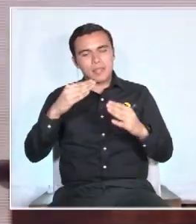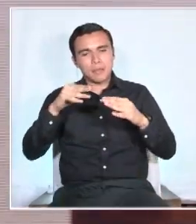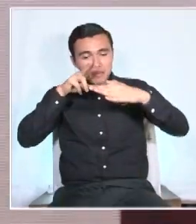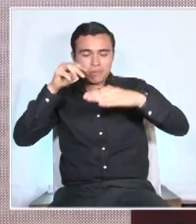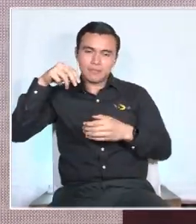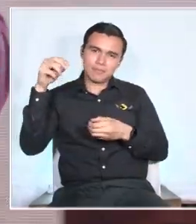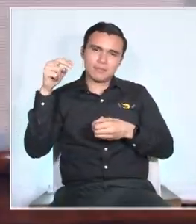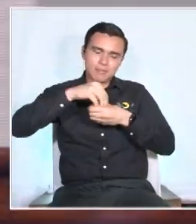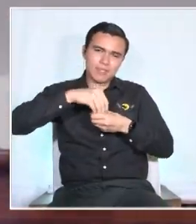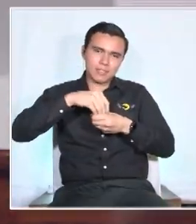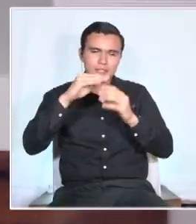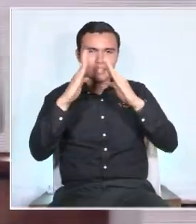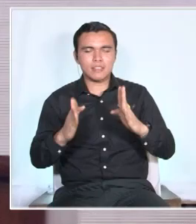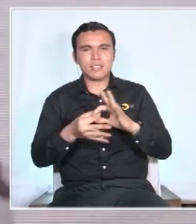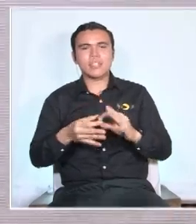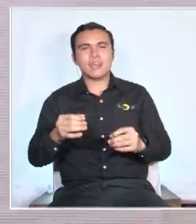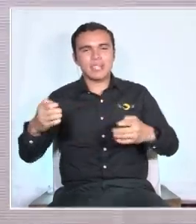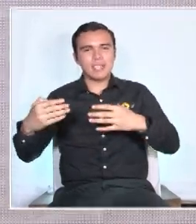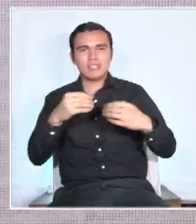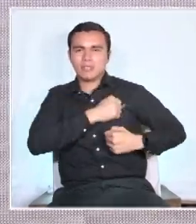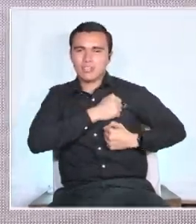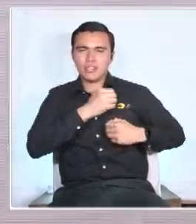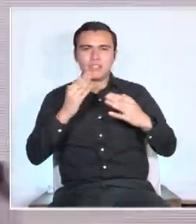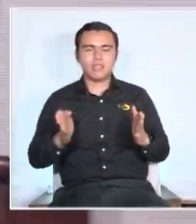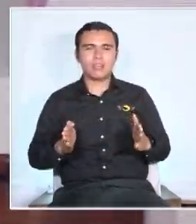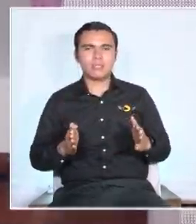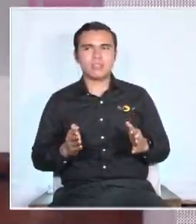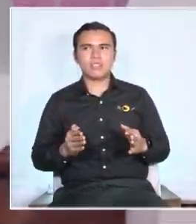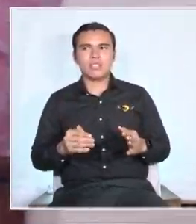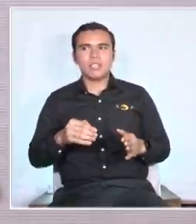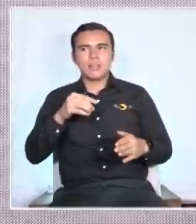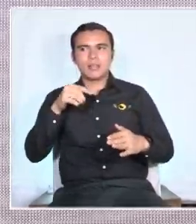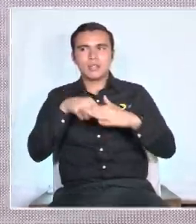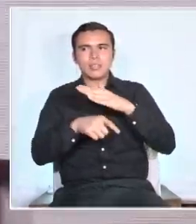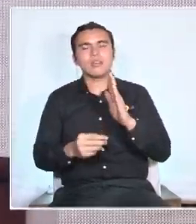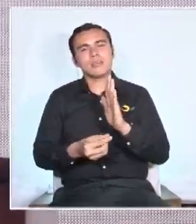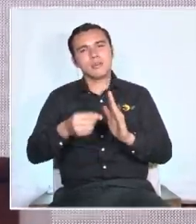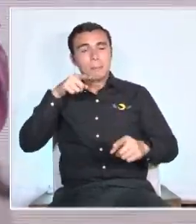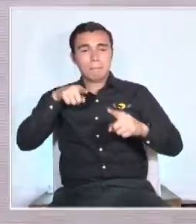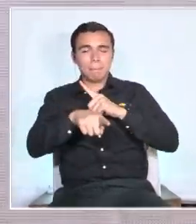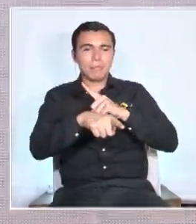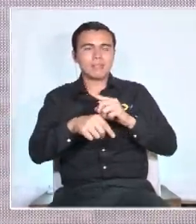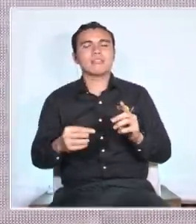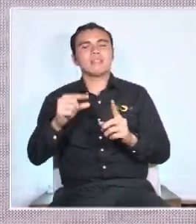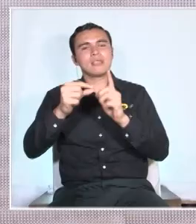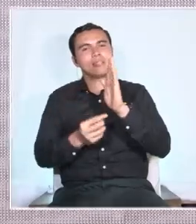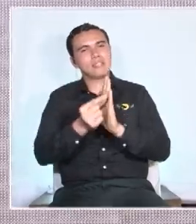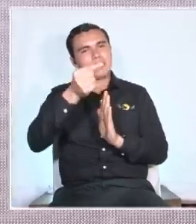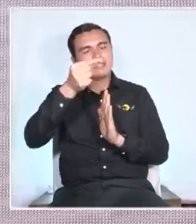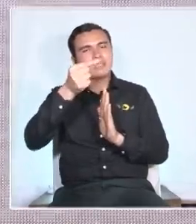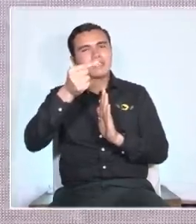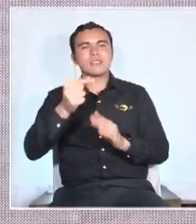guerreros, me metí en una casa de matagigantes, me metí en una casa donde no puedo estar cómodo, tengo que